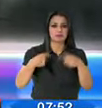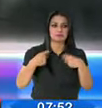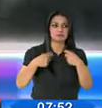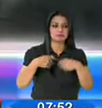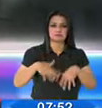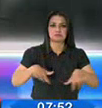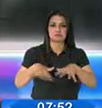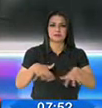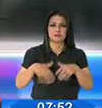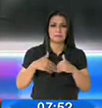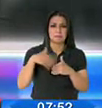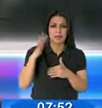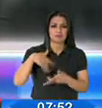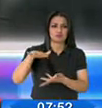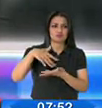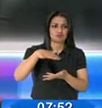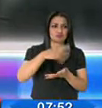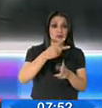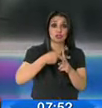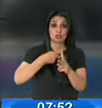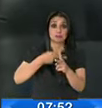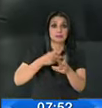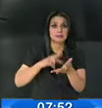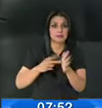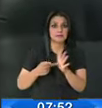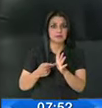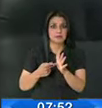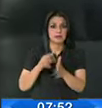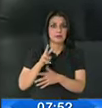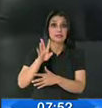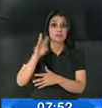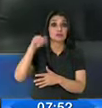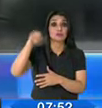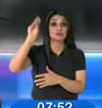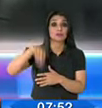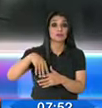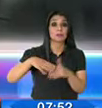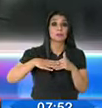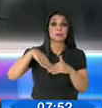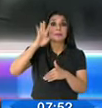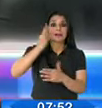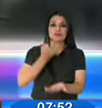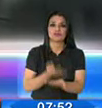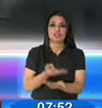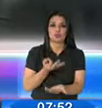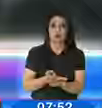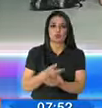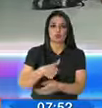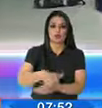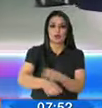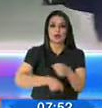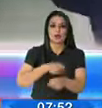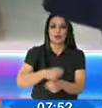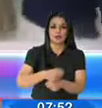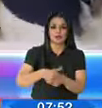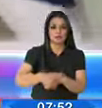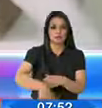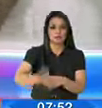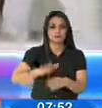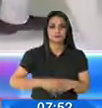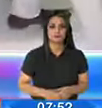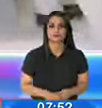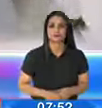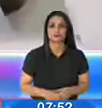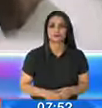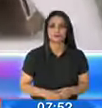esta actividad. Y estos dos meses representan alrededor del 25% de todo el movimiento de carga del año, digamos.